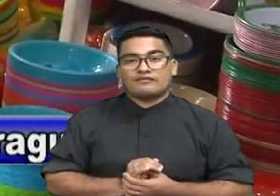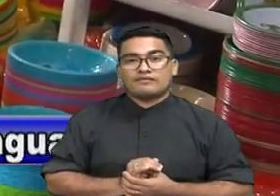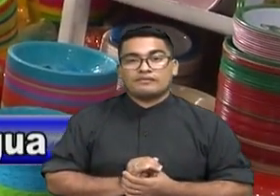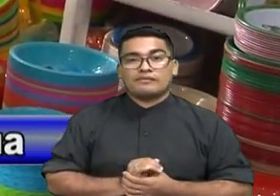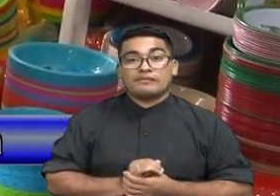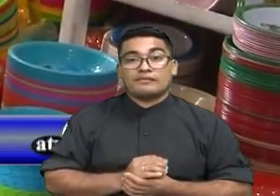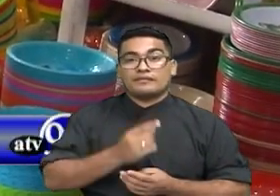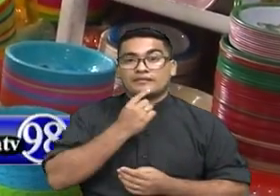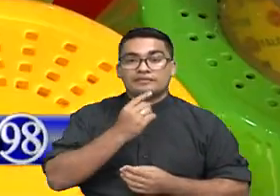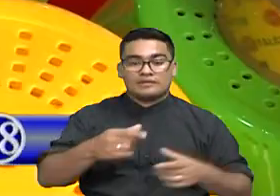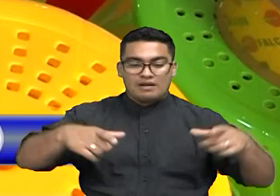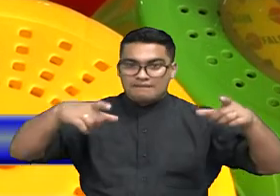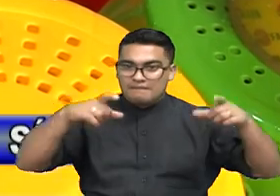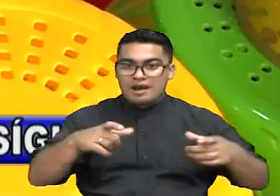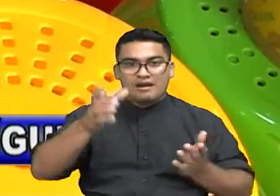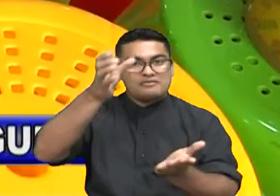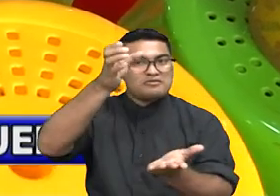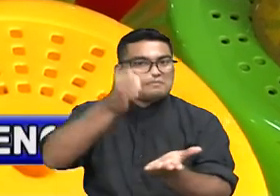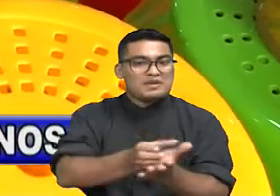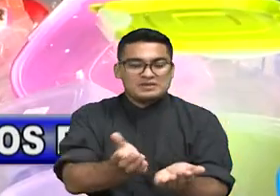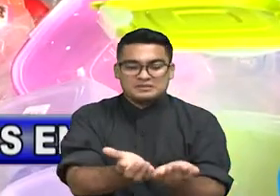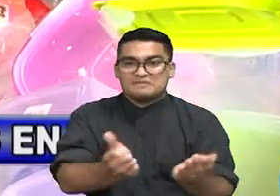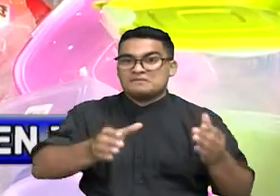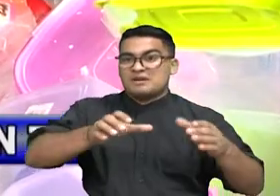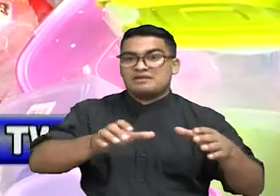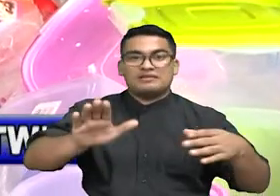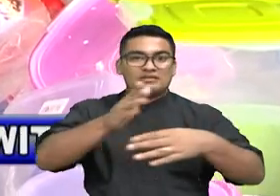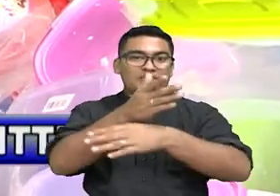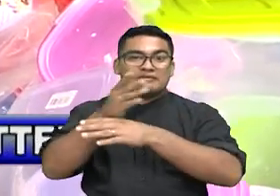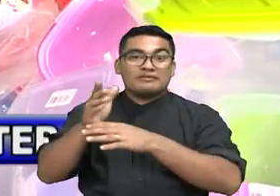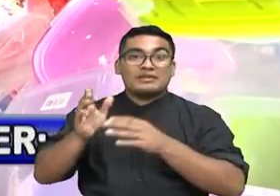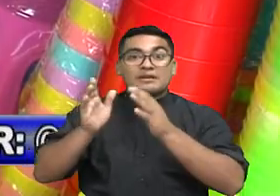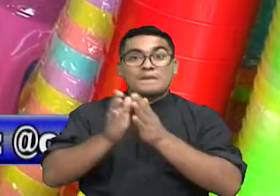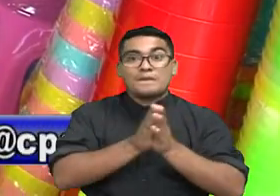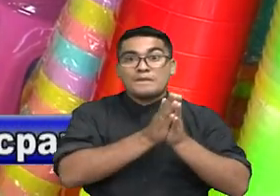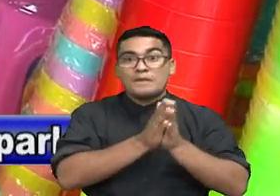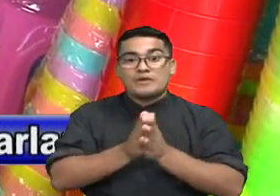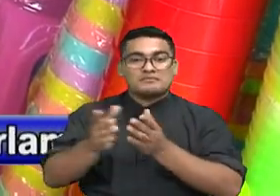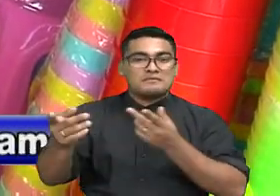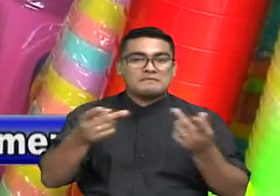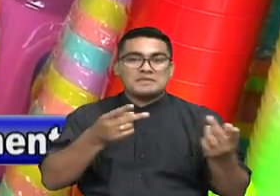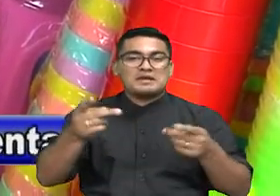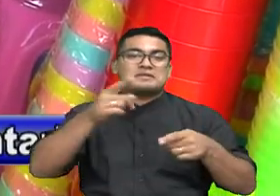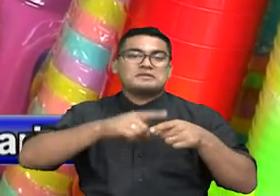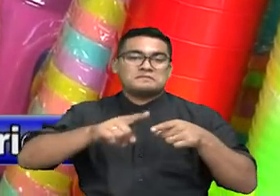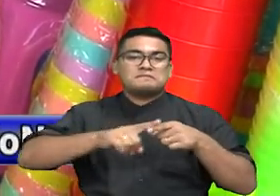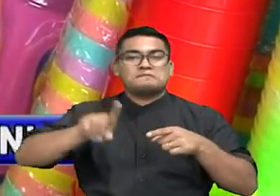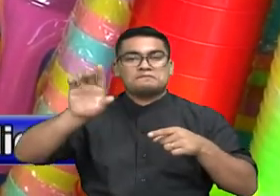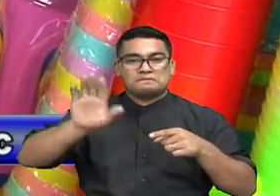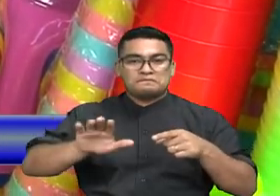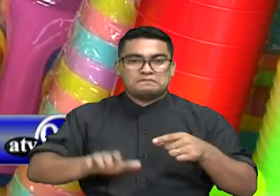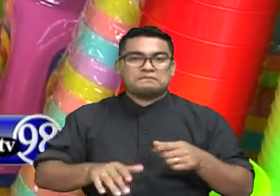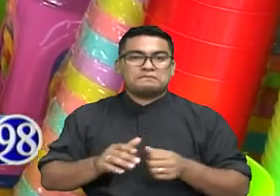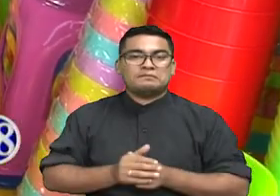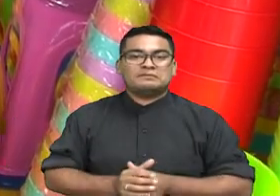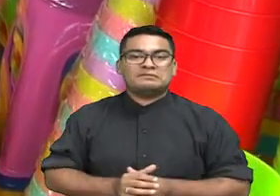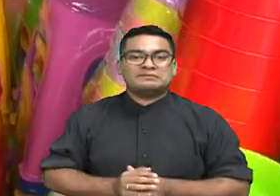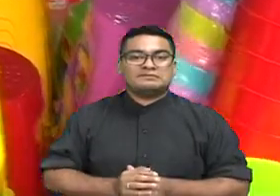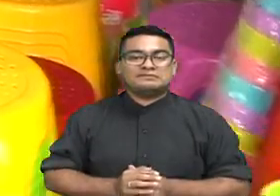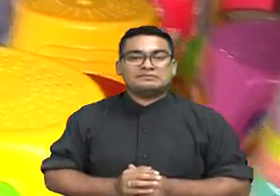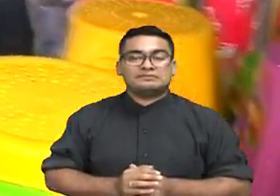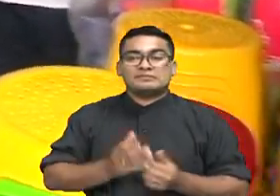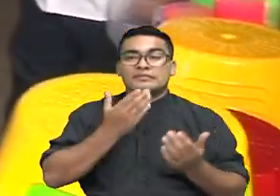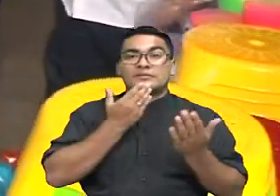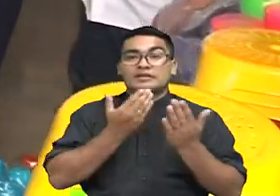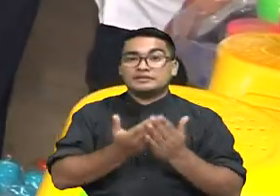Y es que platos, vasos, panas y otros artículos plásticos se venden a precios favorables. Gracias